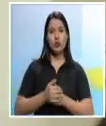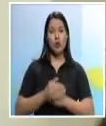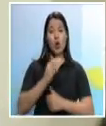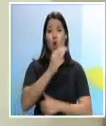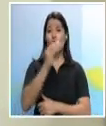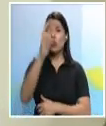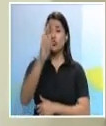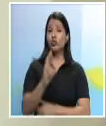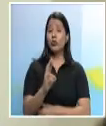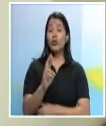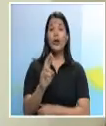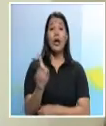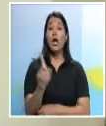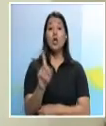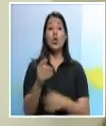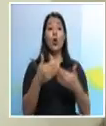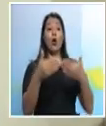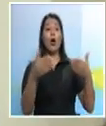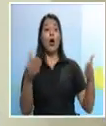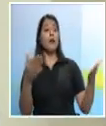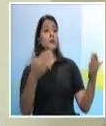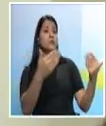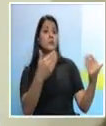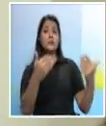no está abierta